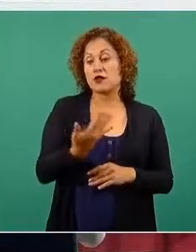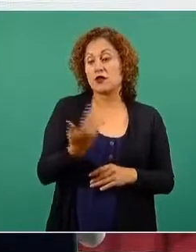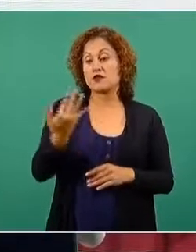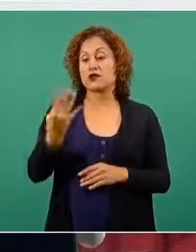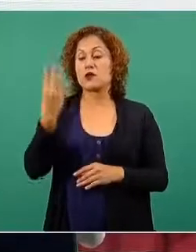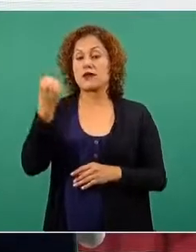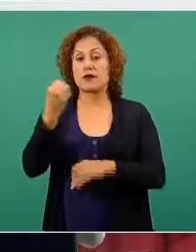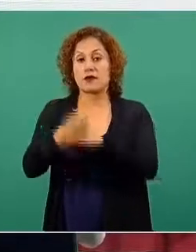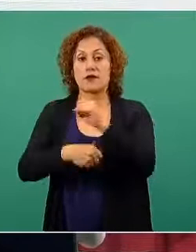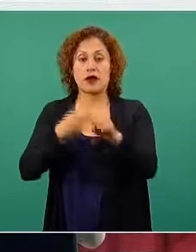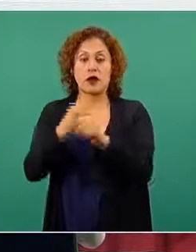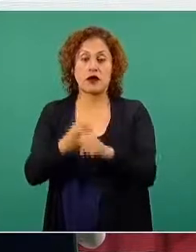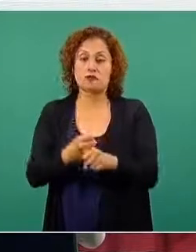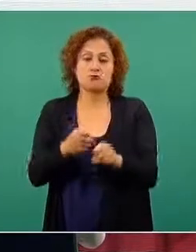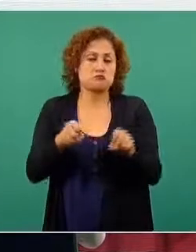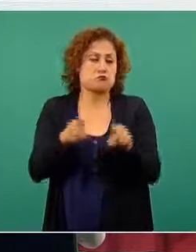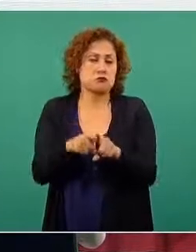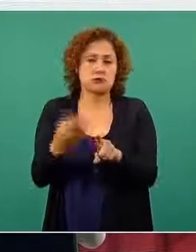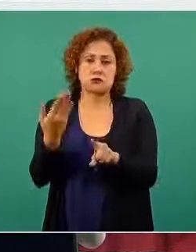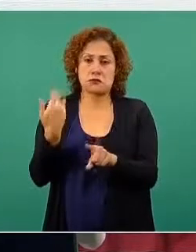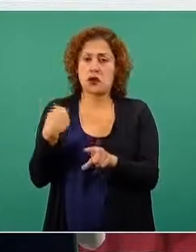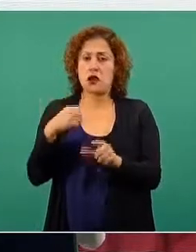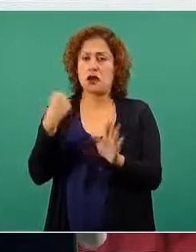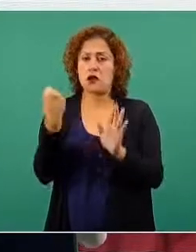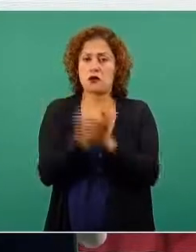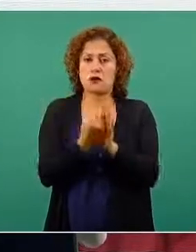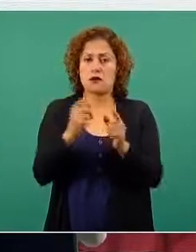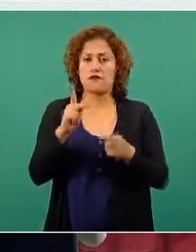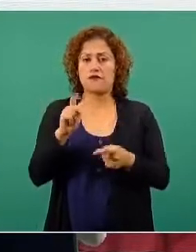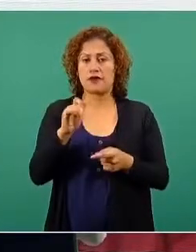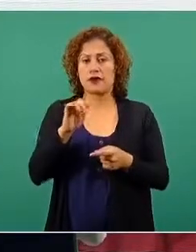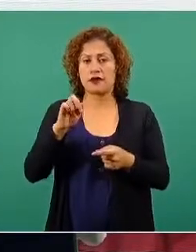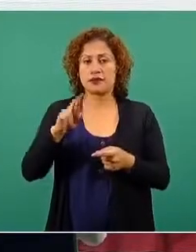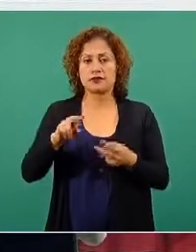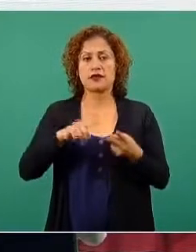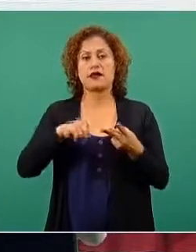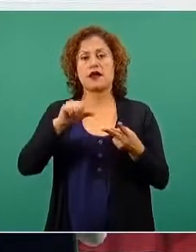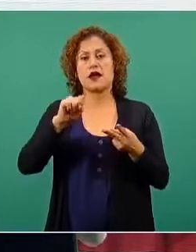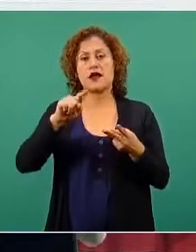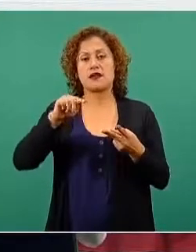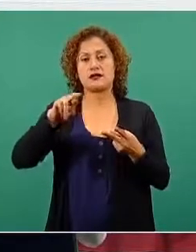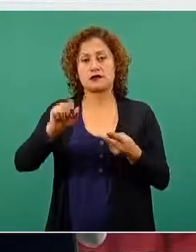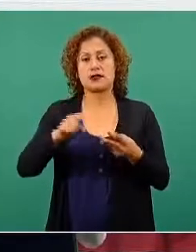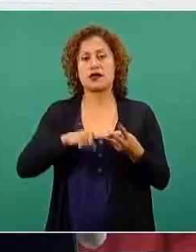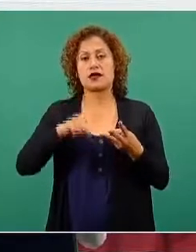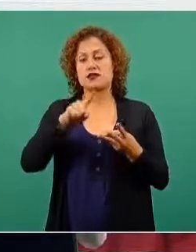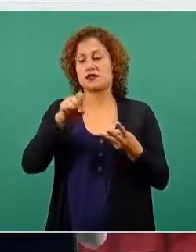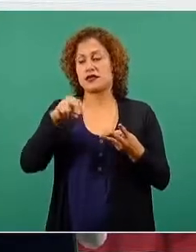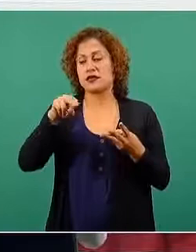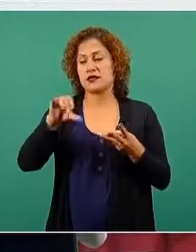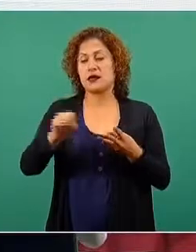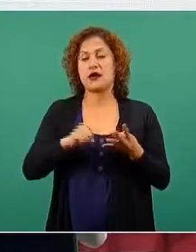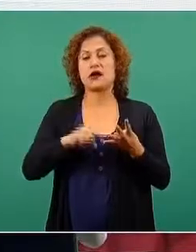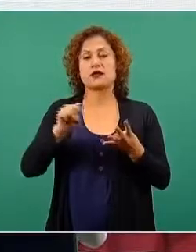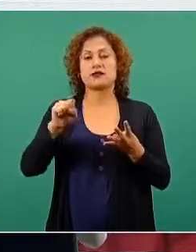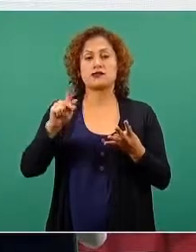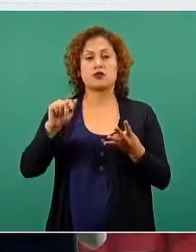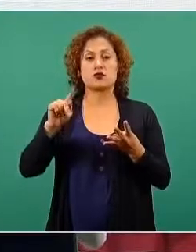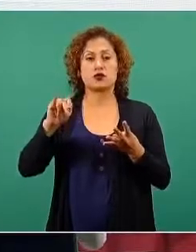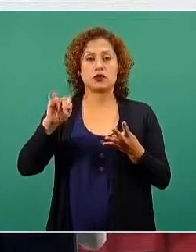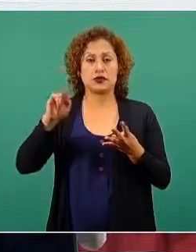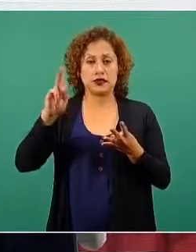las mismas, Pfizer, AstraZeneca, en este momento Sputnik y también la